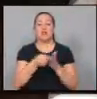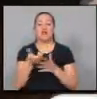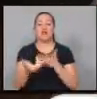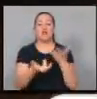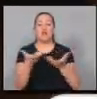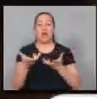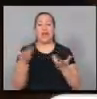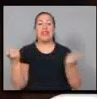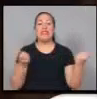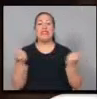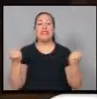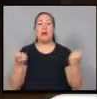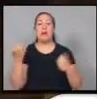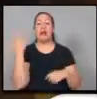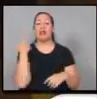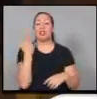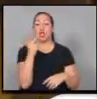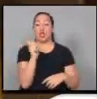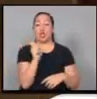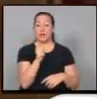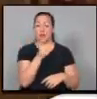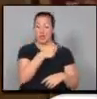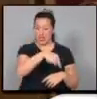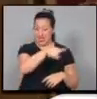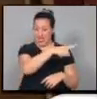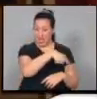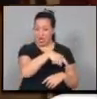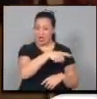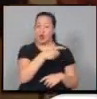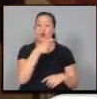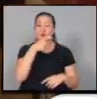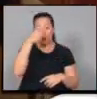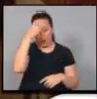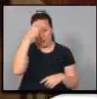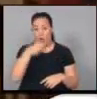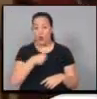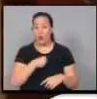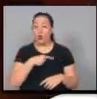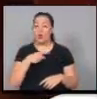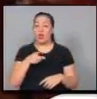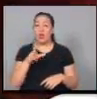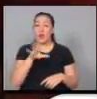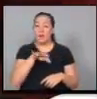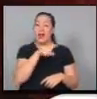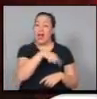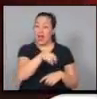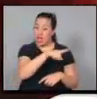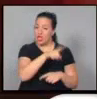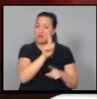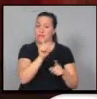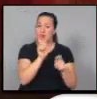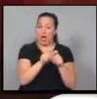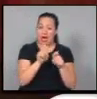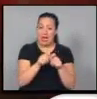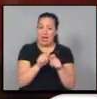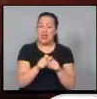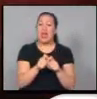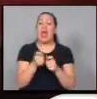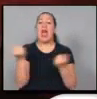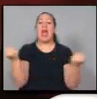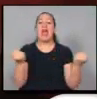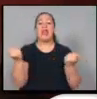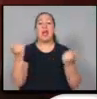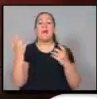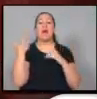camión que hace 2 meses ellos mismos, bomberos voluntarios de aquí de Merlo, lo repararon. Este camión fue donado